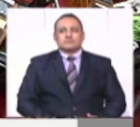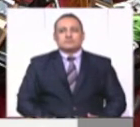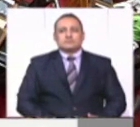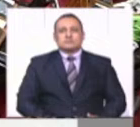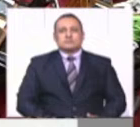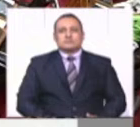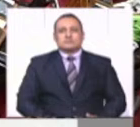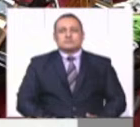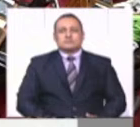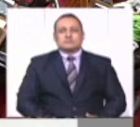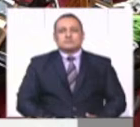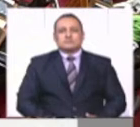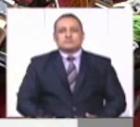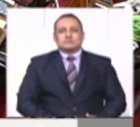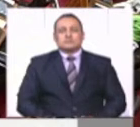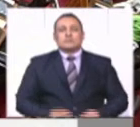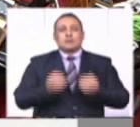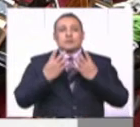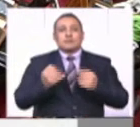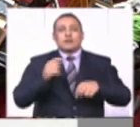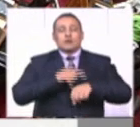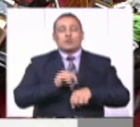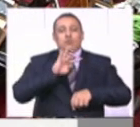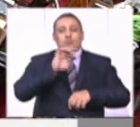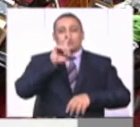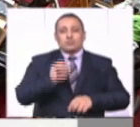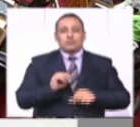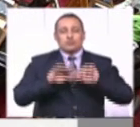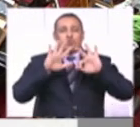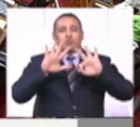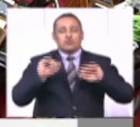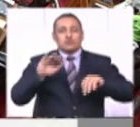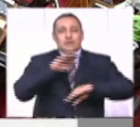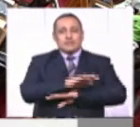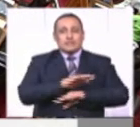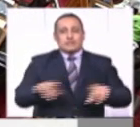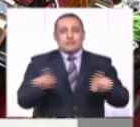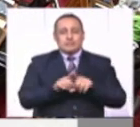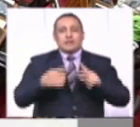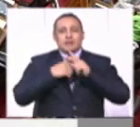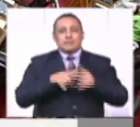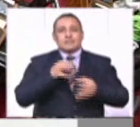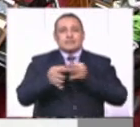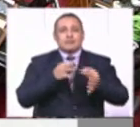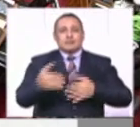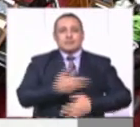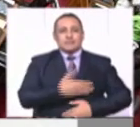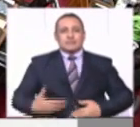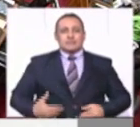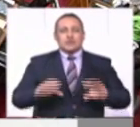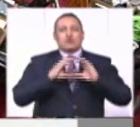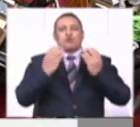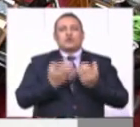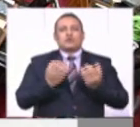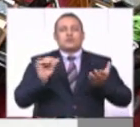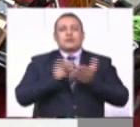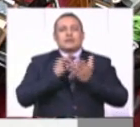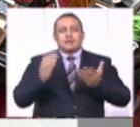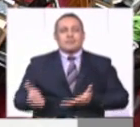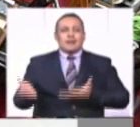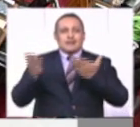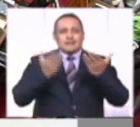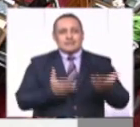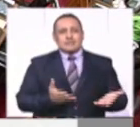sesiones bien 4:0 8 de la tarde entonces acaba de indicar el presidente del Congreso que va a